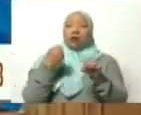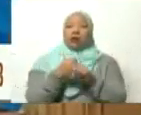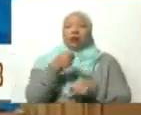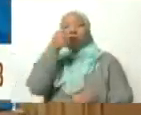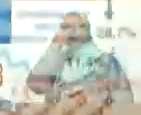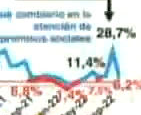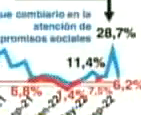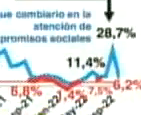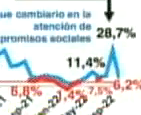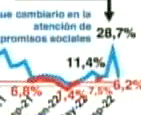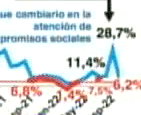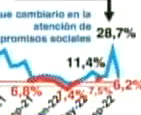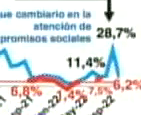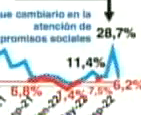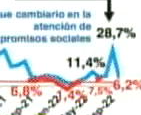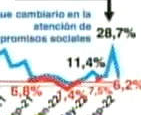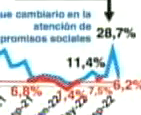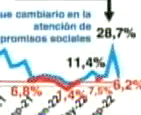como ustedes saben.